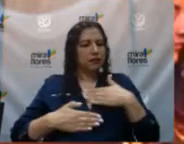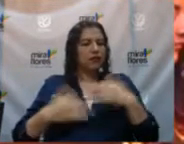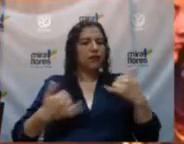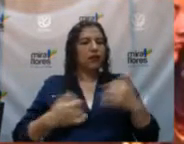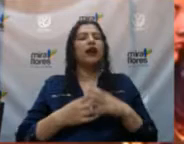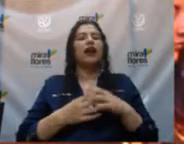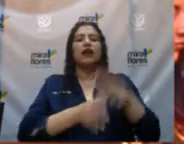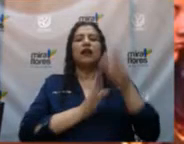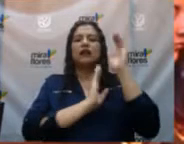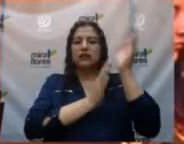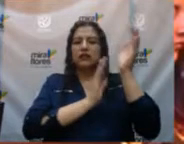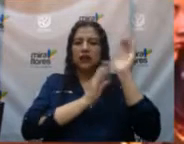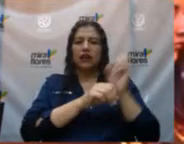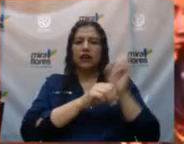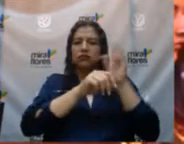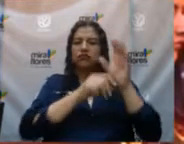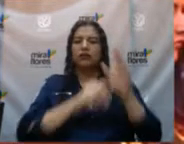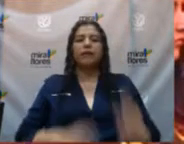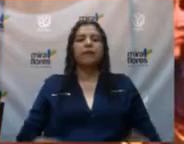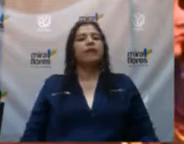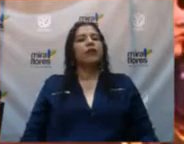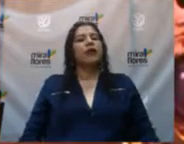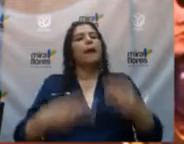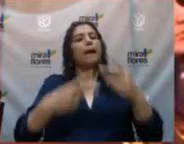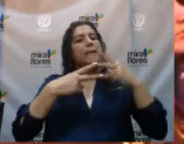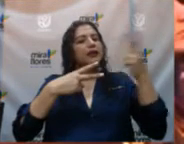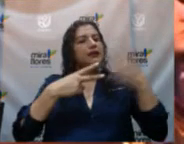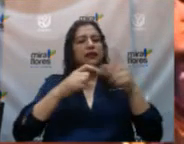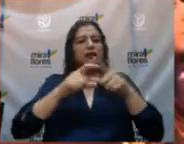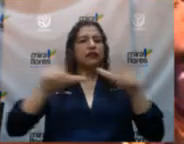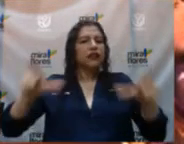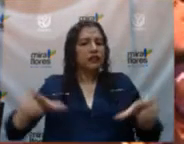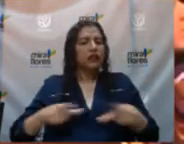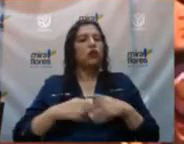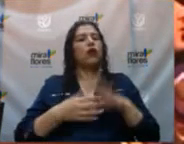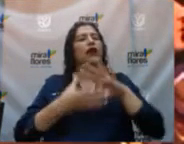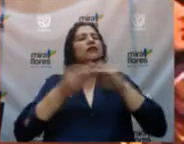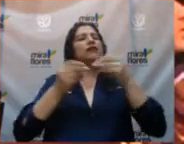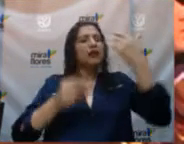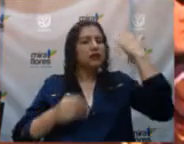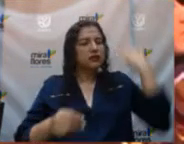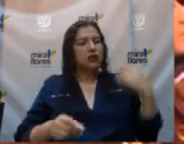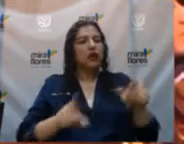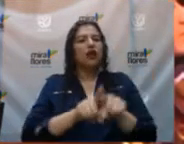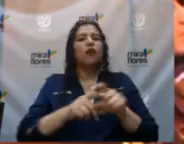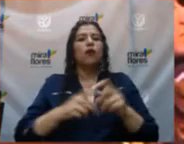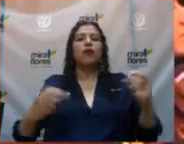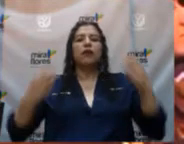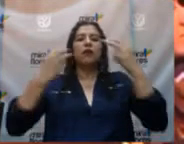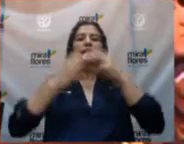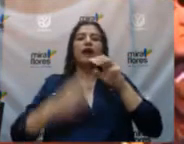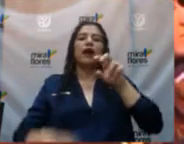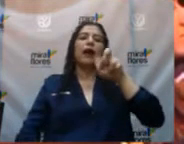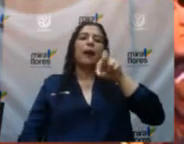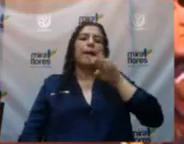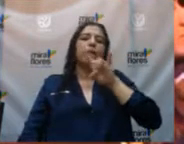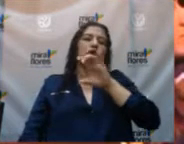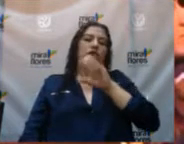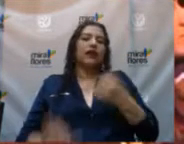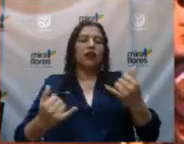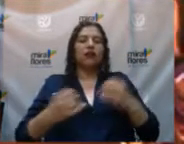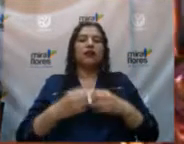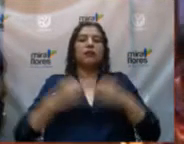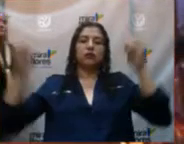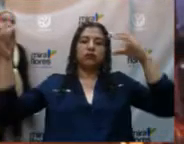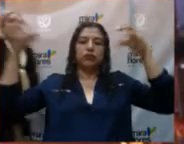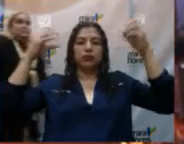y conferencias, visitas a lugares históricos como la Huaca Puyana, recientemente iluminada.